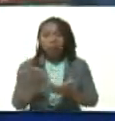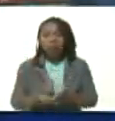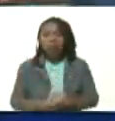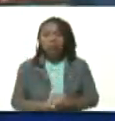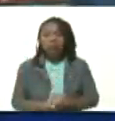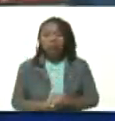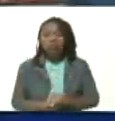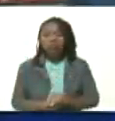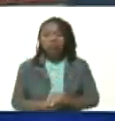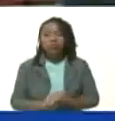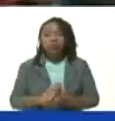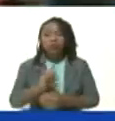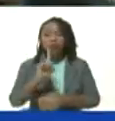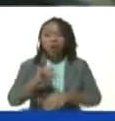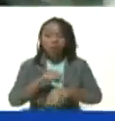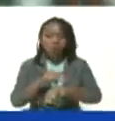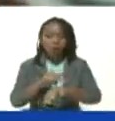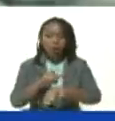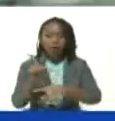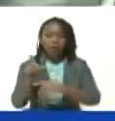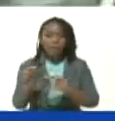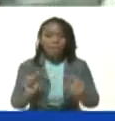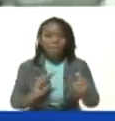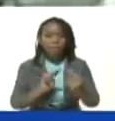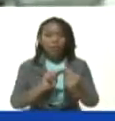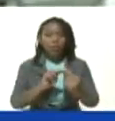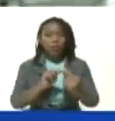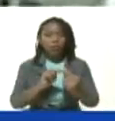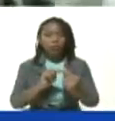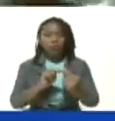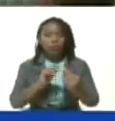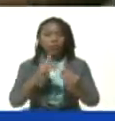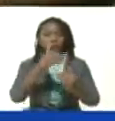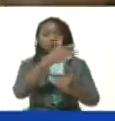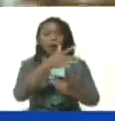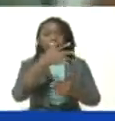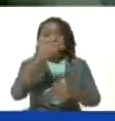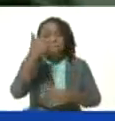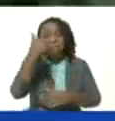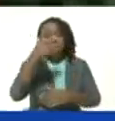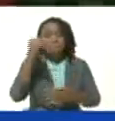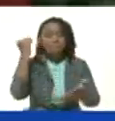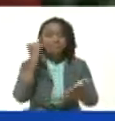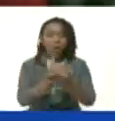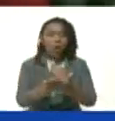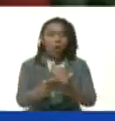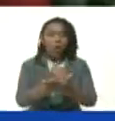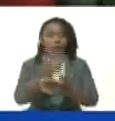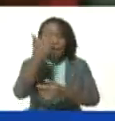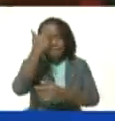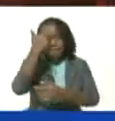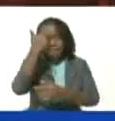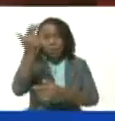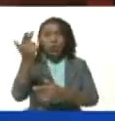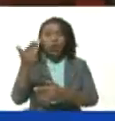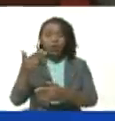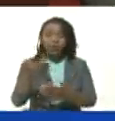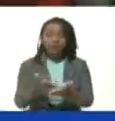Y al pasar unas horas los niños fueron encontrados, asesinados a bala en el